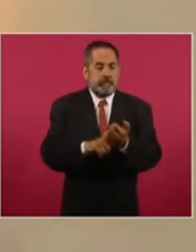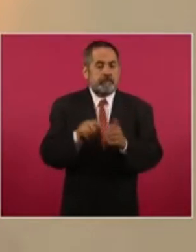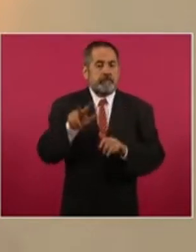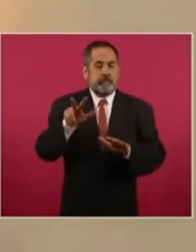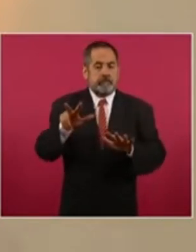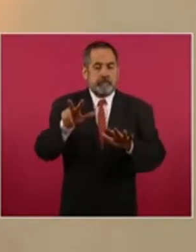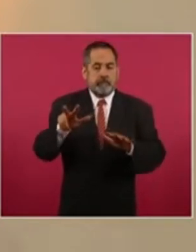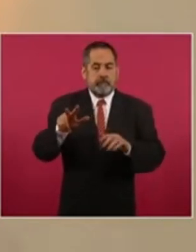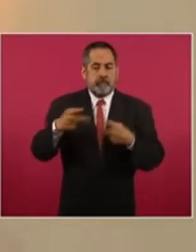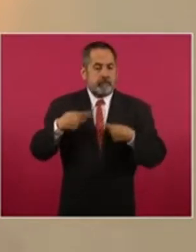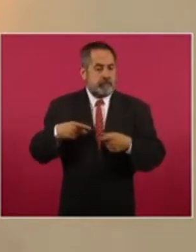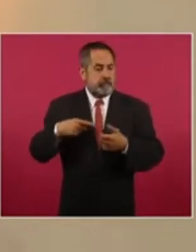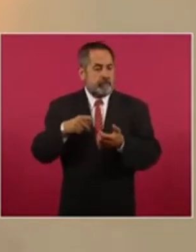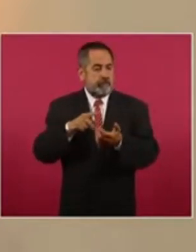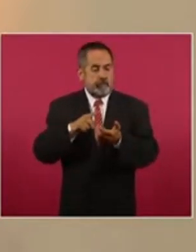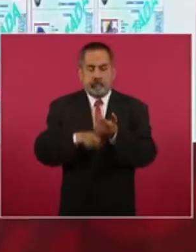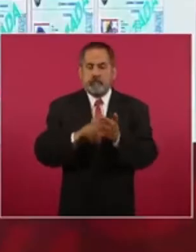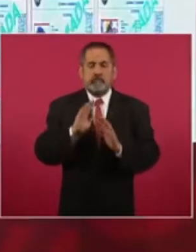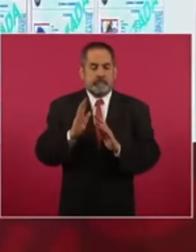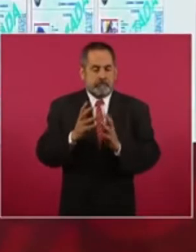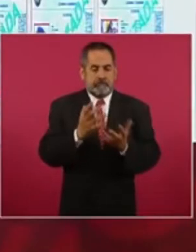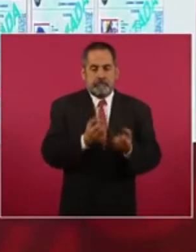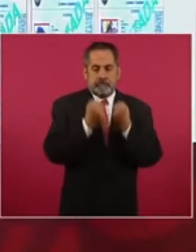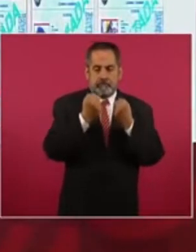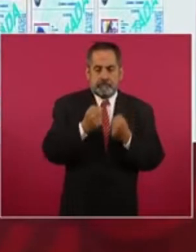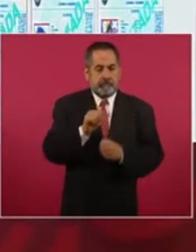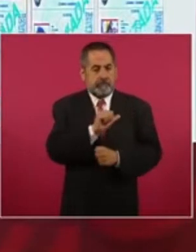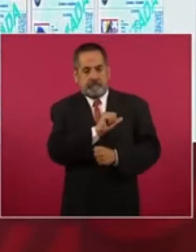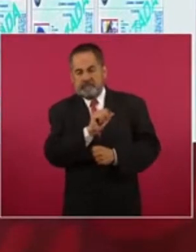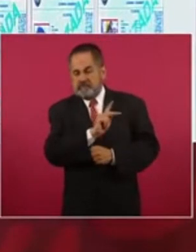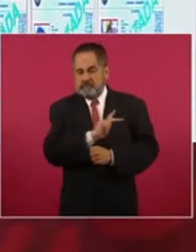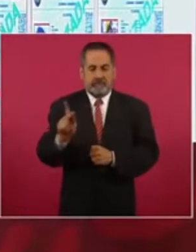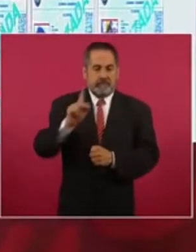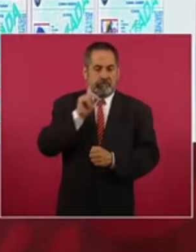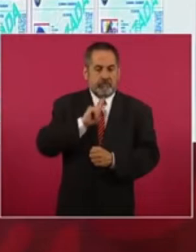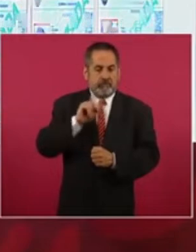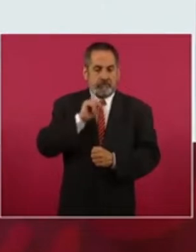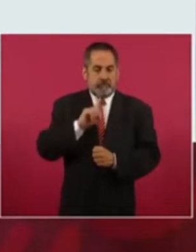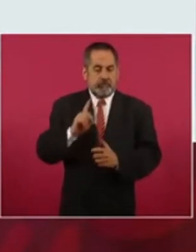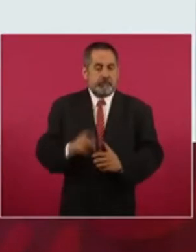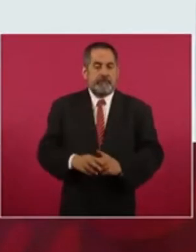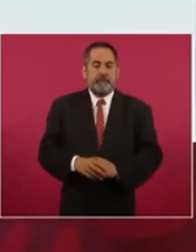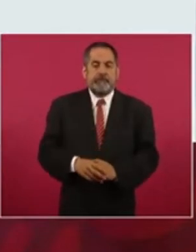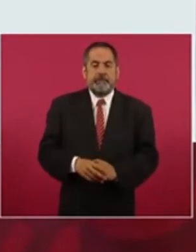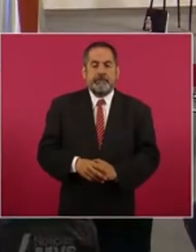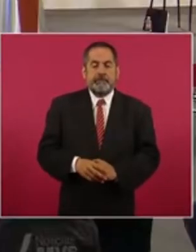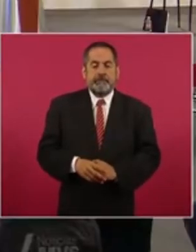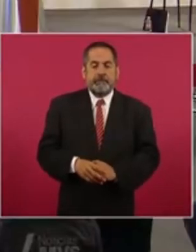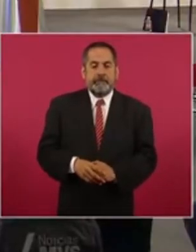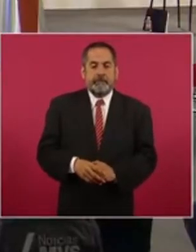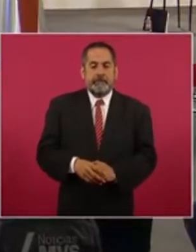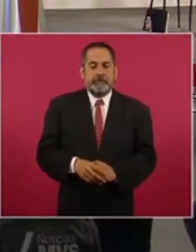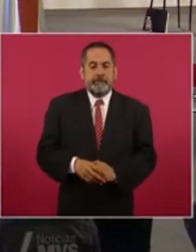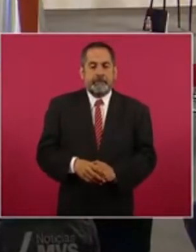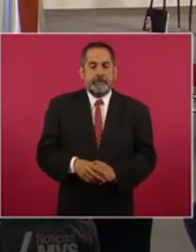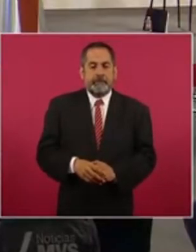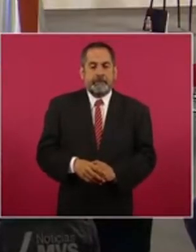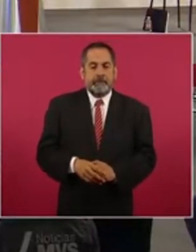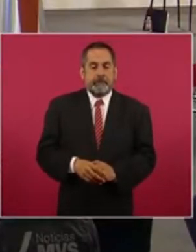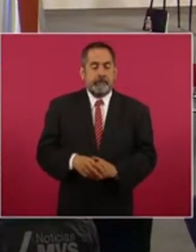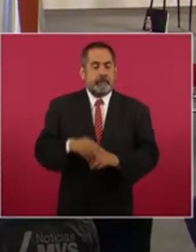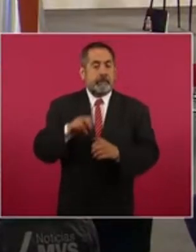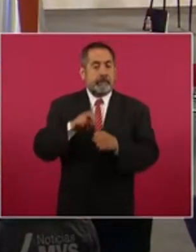reporte de búsqueda, todas ellas del género femenino. Siguiente. En el caso de